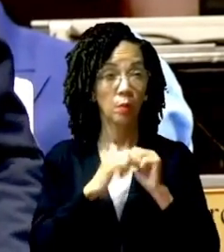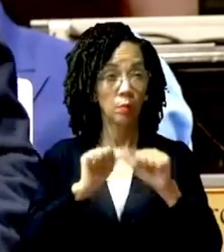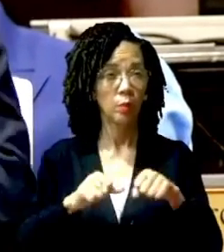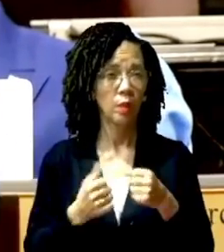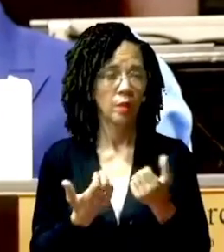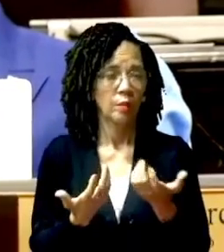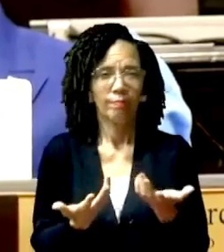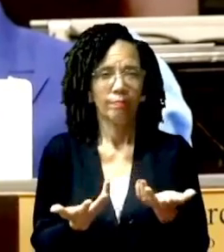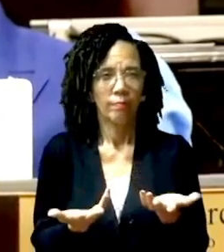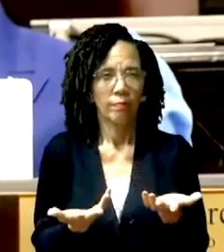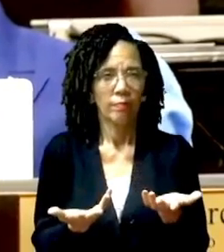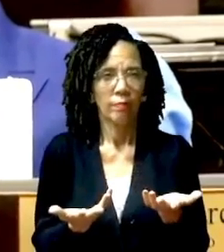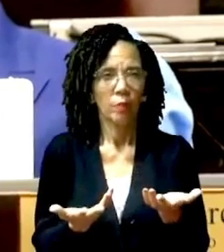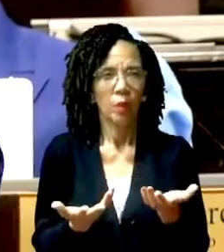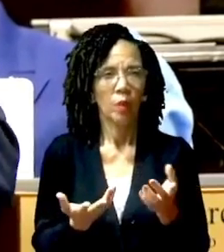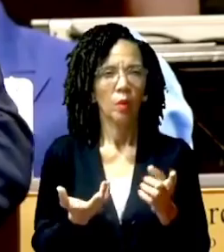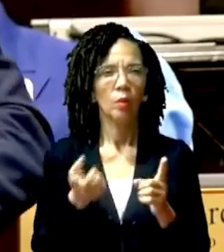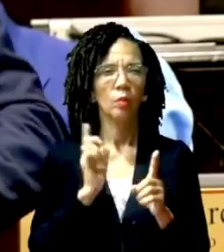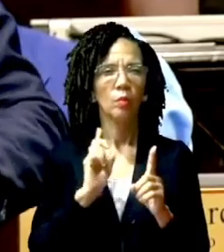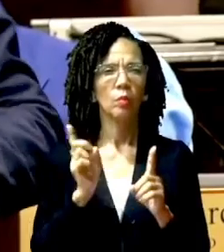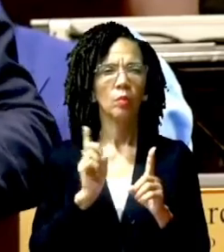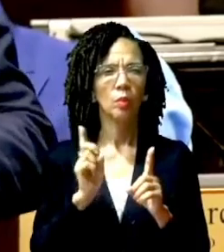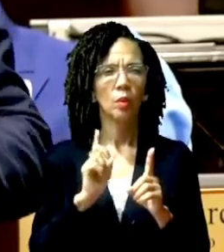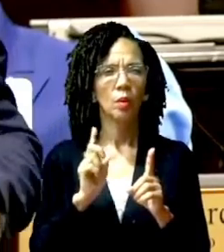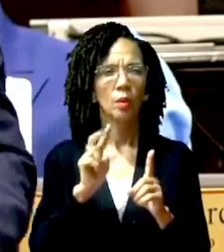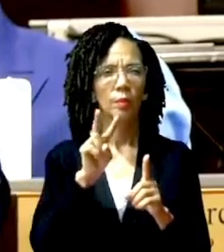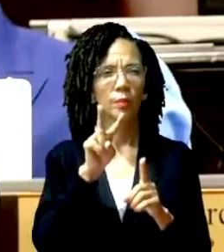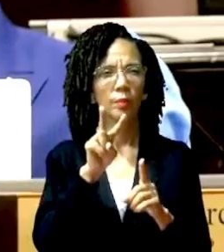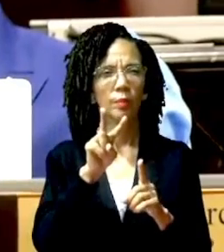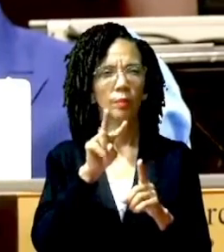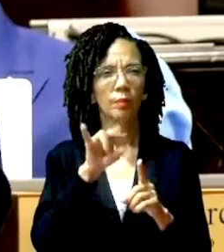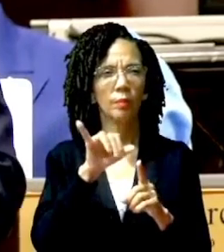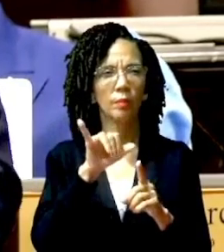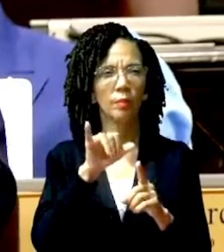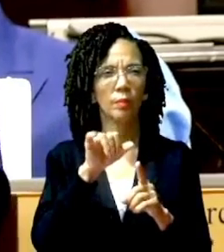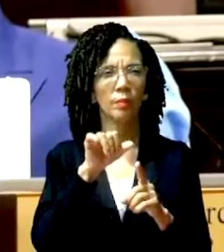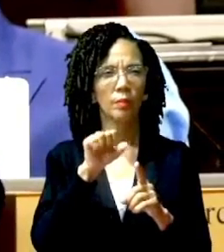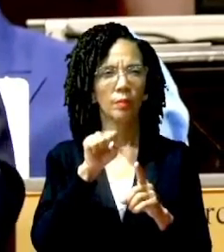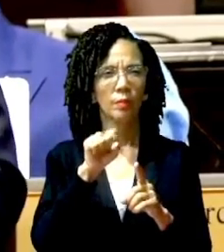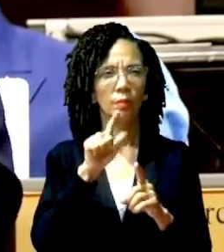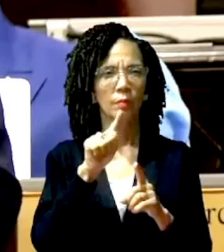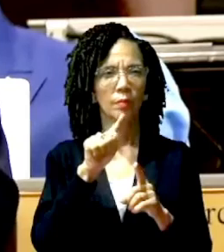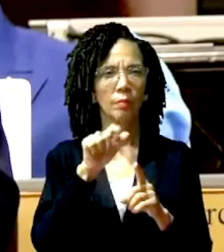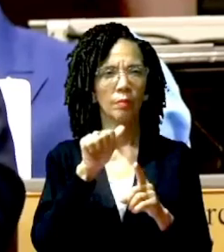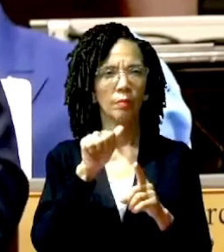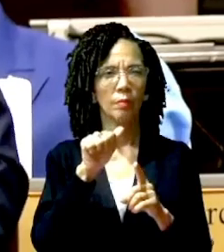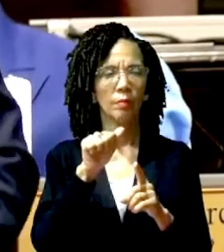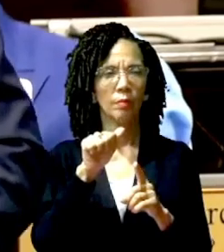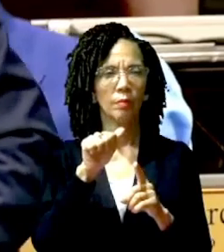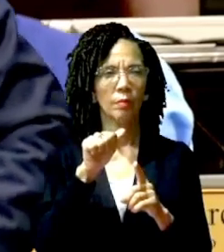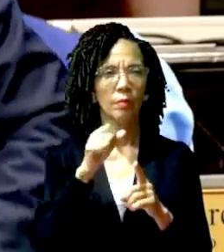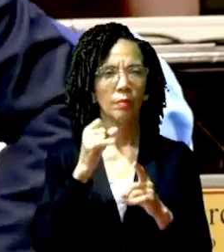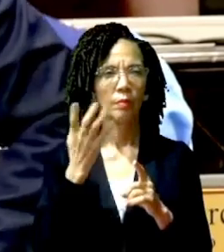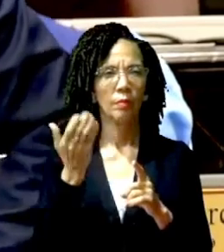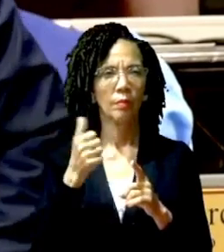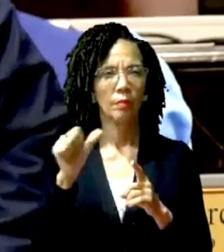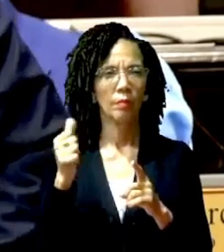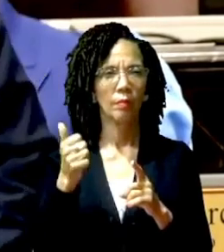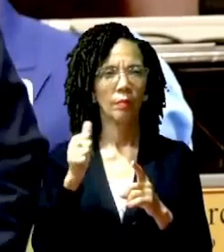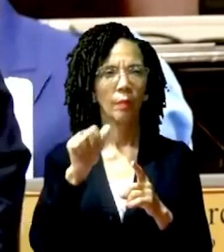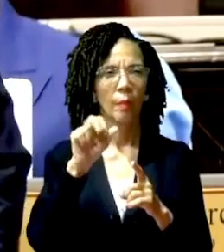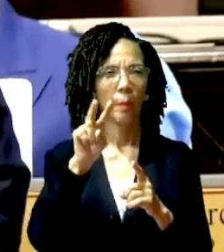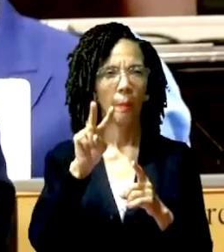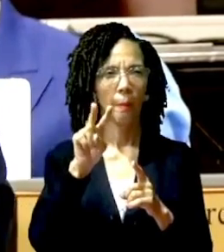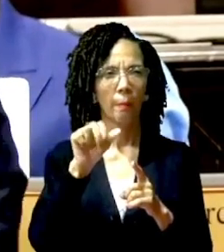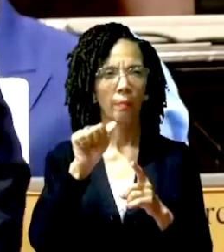el Play de Vista del Valle, que es el caso del cual en la solicitud solicitamos, es una infraestructura